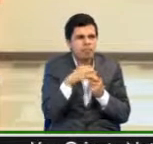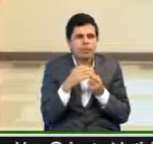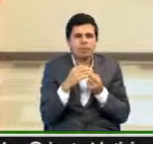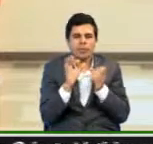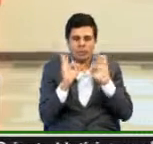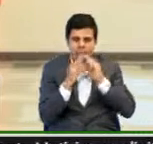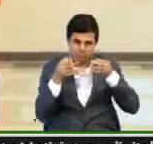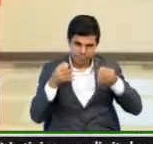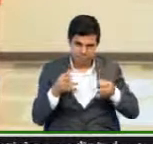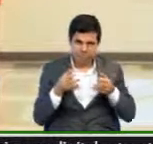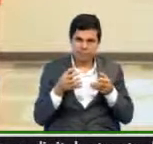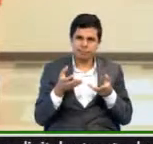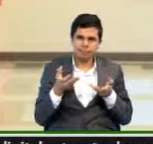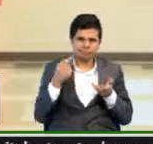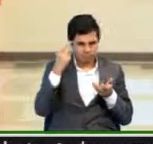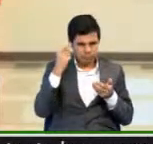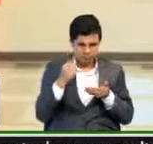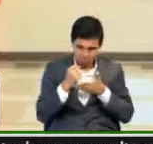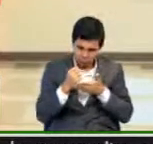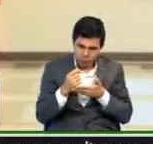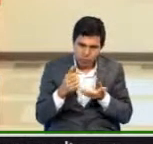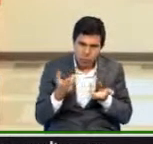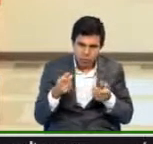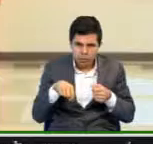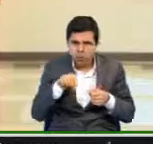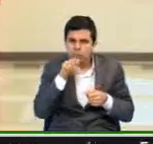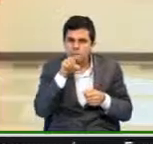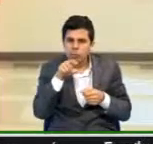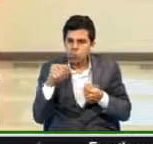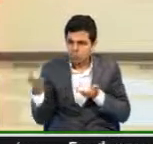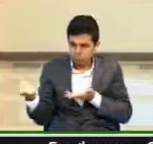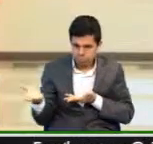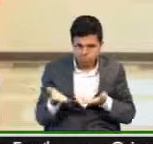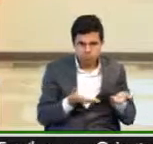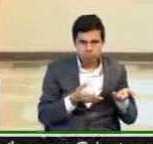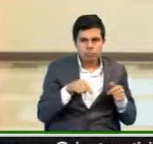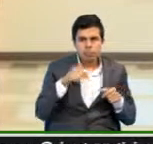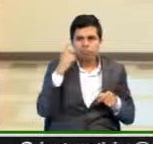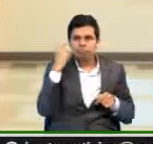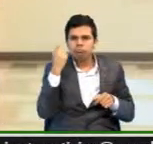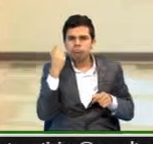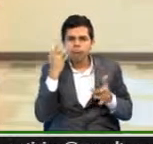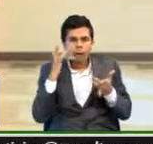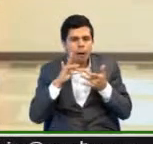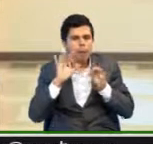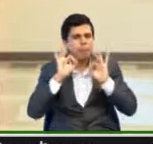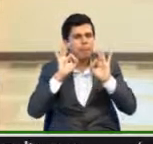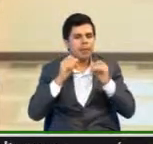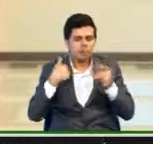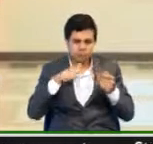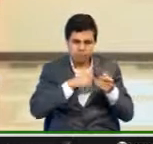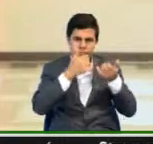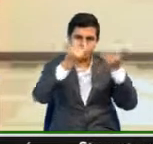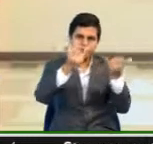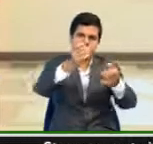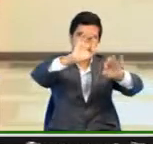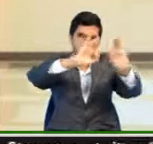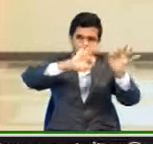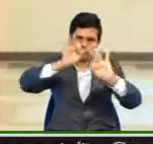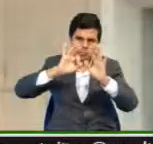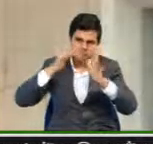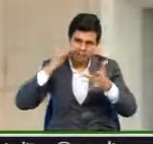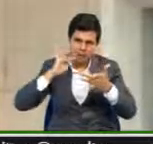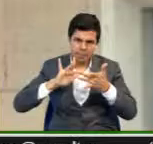origen, eso se hará. Serán albergados aquí en Bucaramanga, se está buscando el sitio, lo mismo que estamos preparándonos con toda la logística para dicho